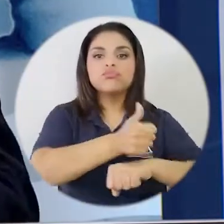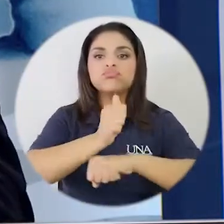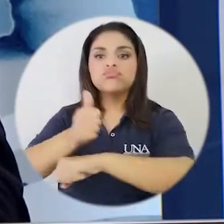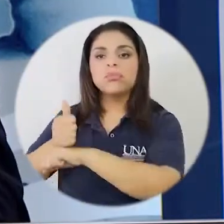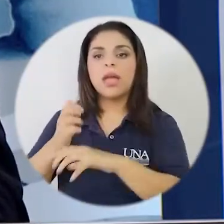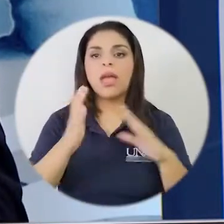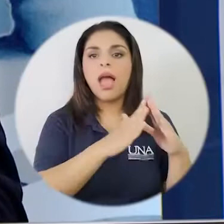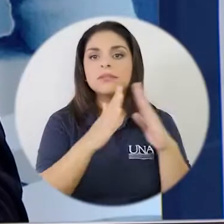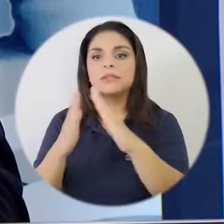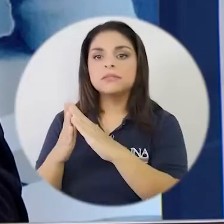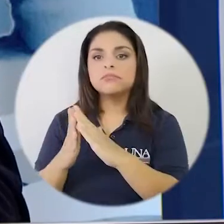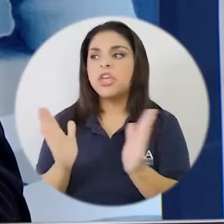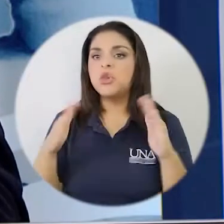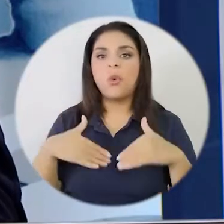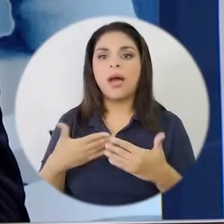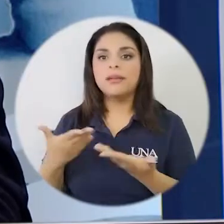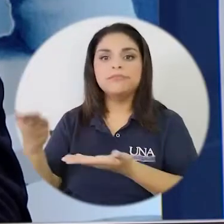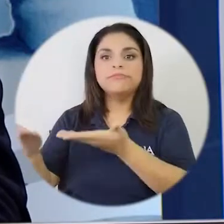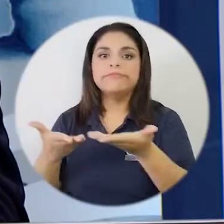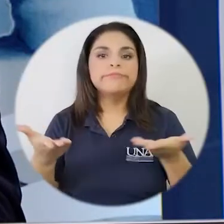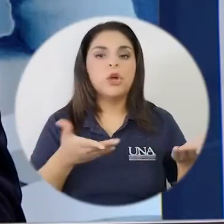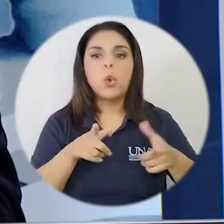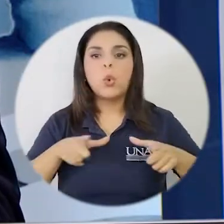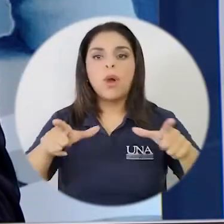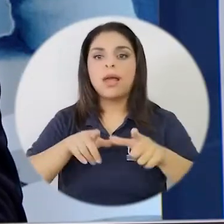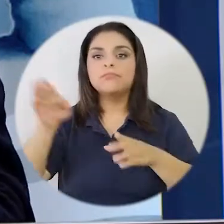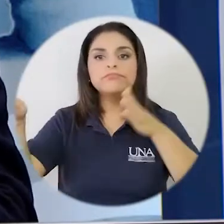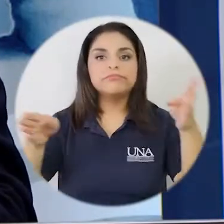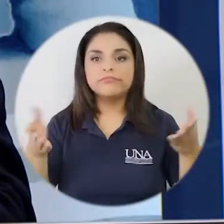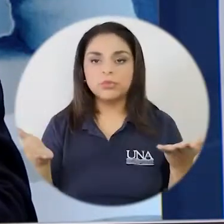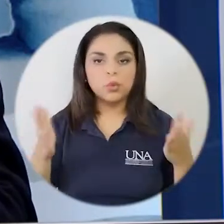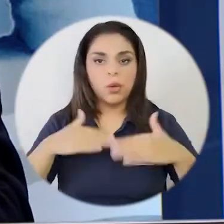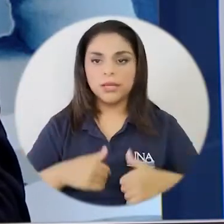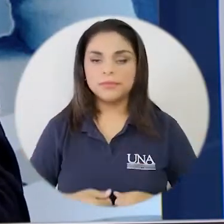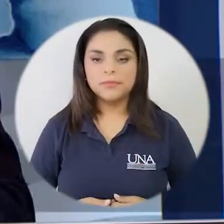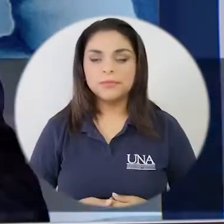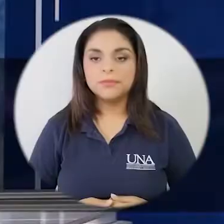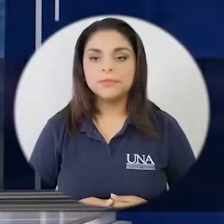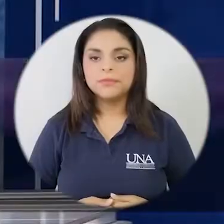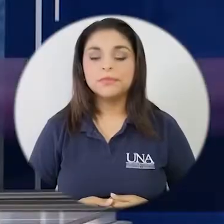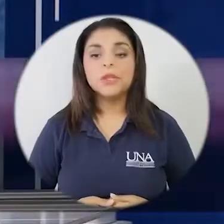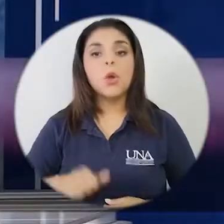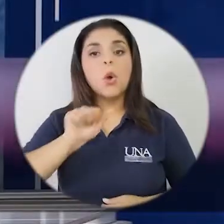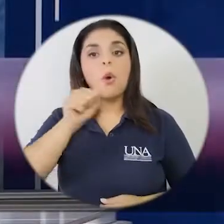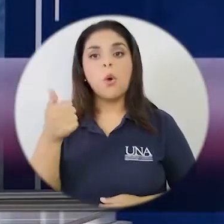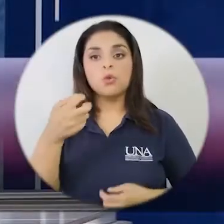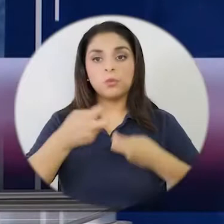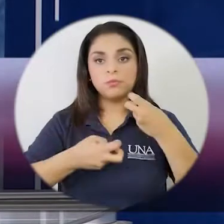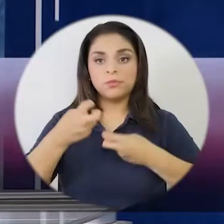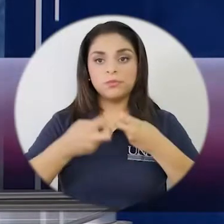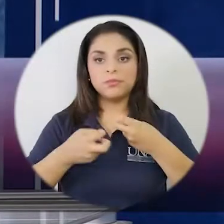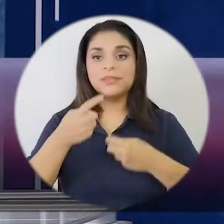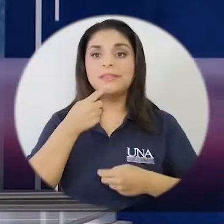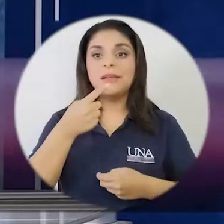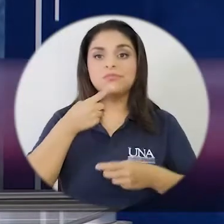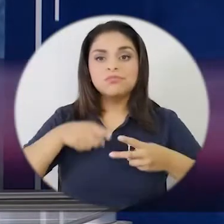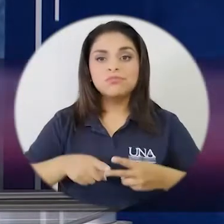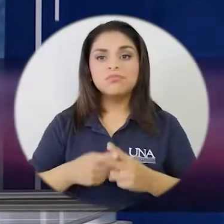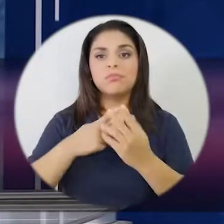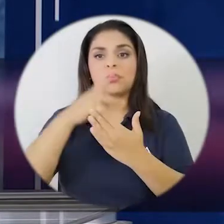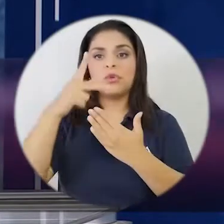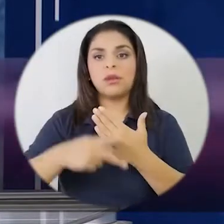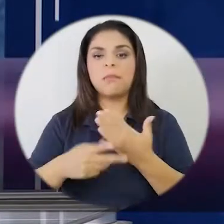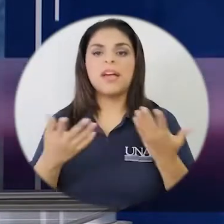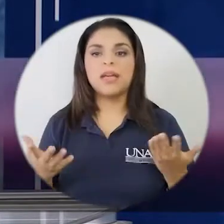cuáles son las necesidades o los posibles abastecimientos que hay para esas necesidades. Y otro de los problemas que mencionamos al inicio del programa es el tema